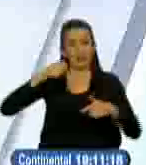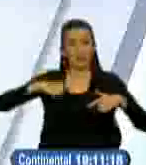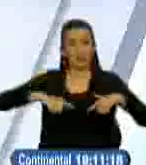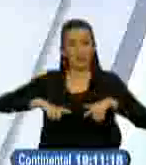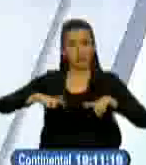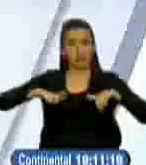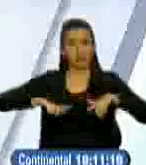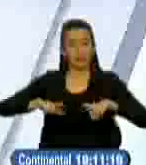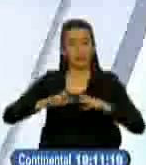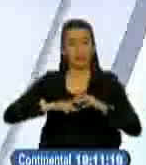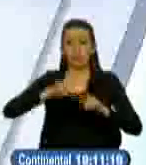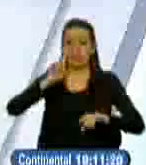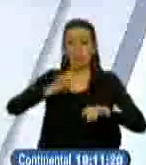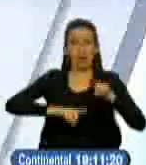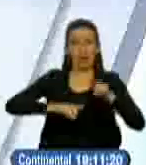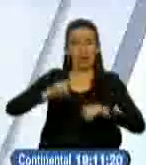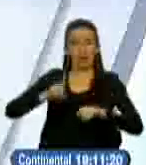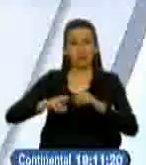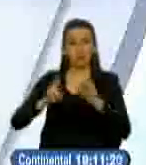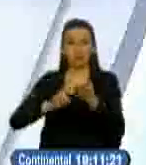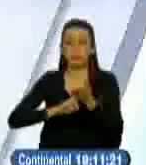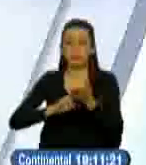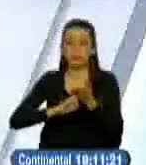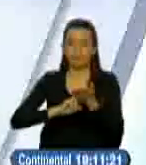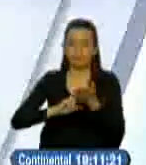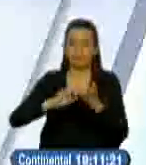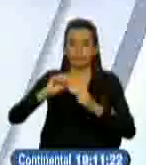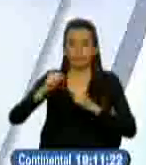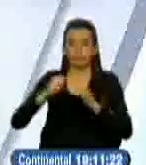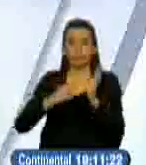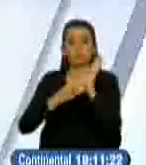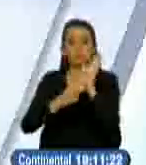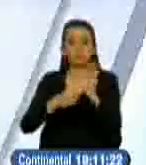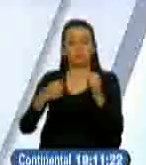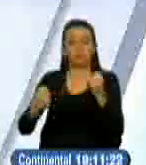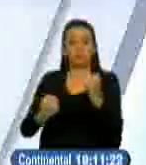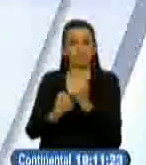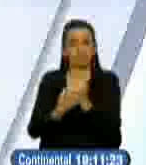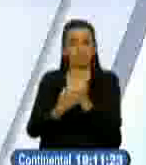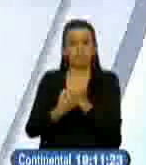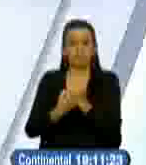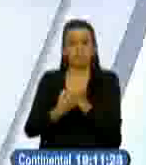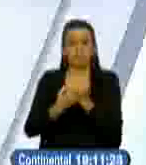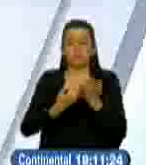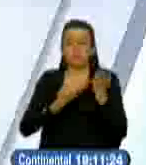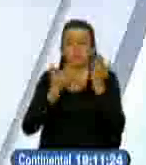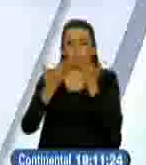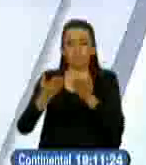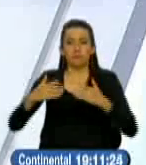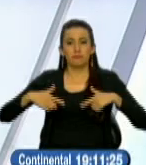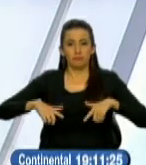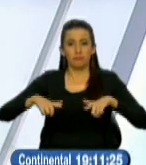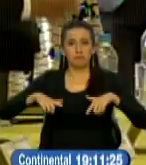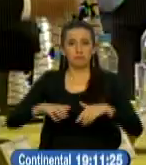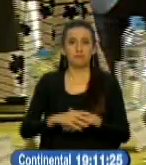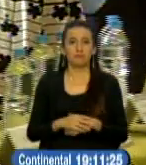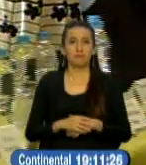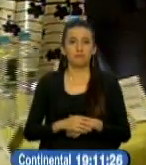Moreno, varias han sido las reuniones y muestras de apoyo que ha recibido el jefe de Estado electo.